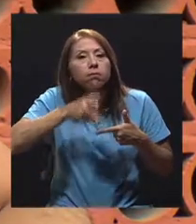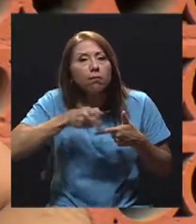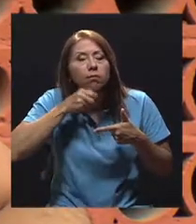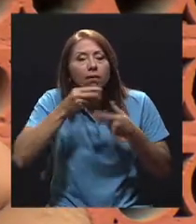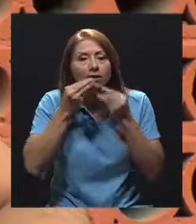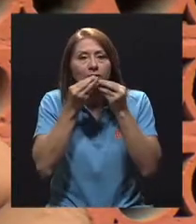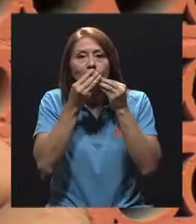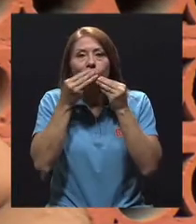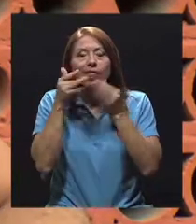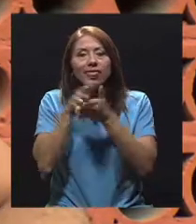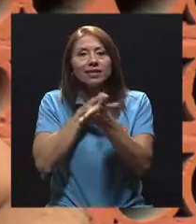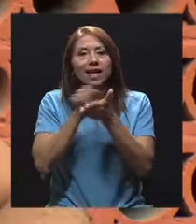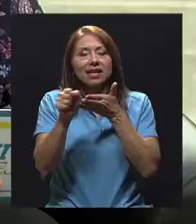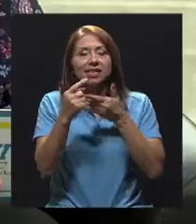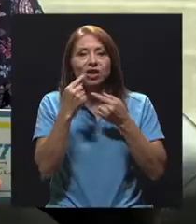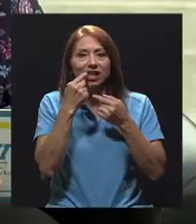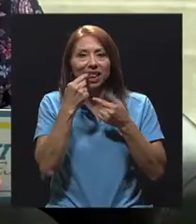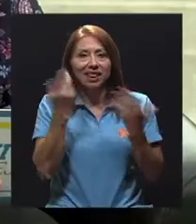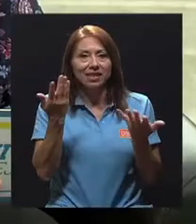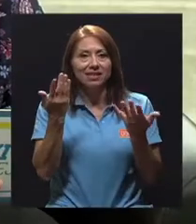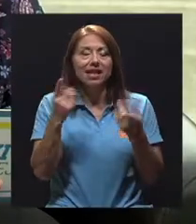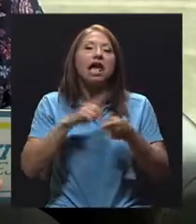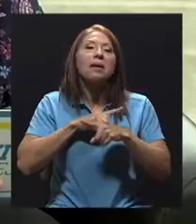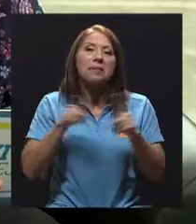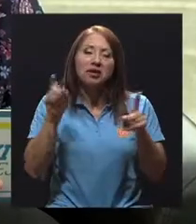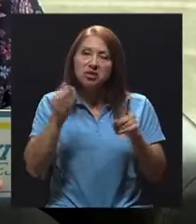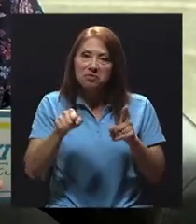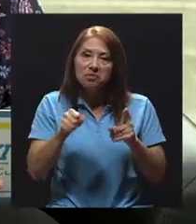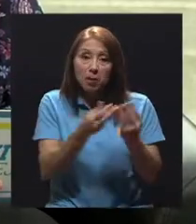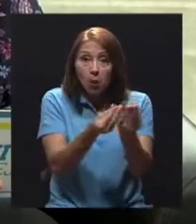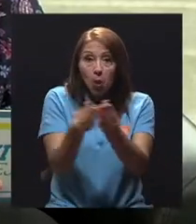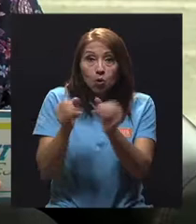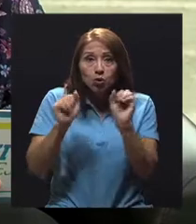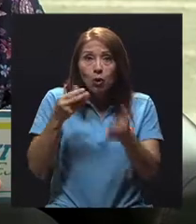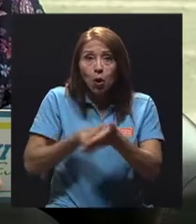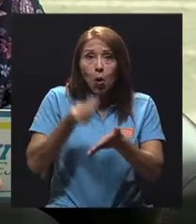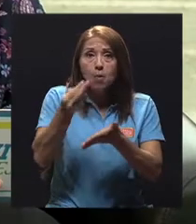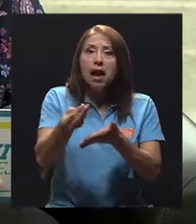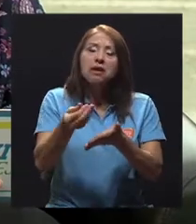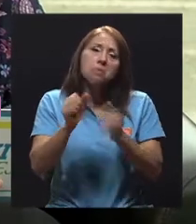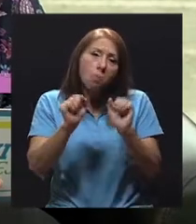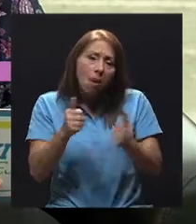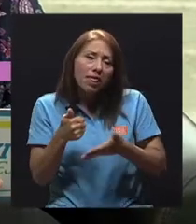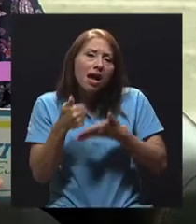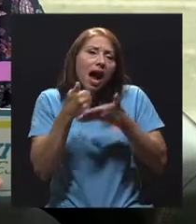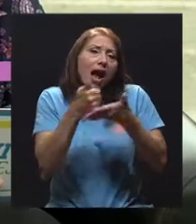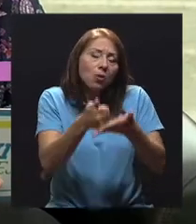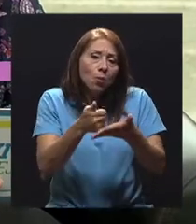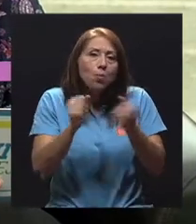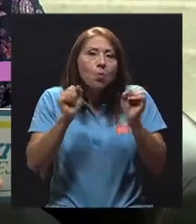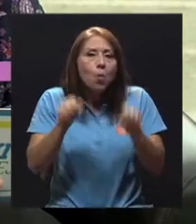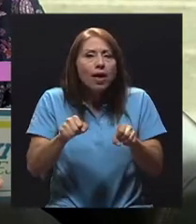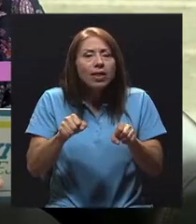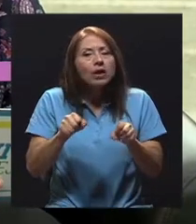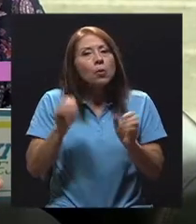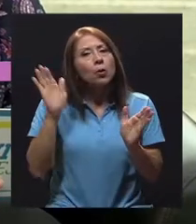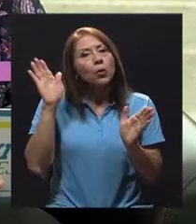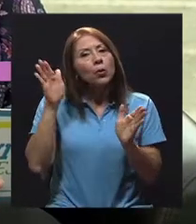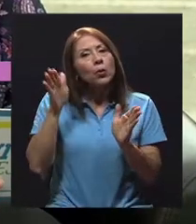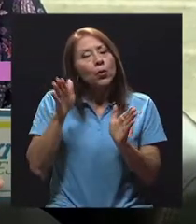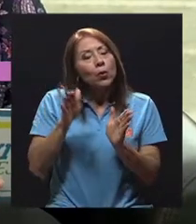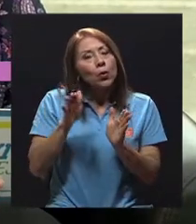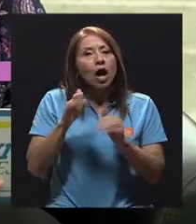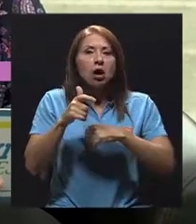desgaste del esmalte. Pero sí, los productos son coayudantes, nos pueden aliviar en